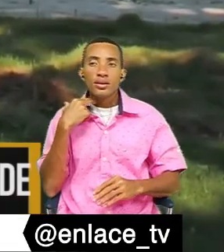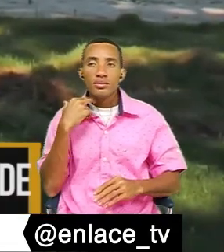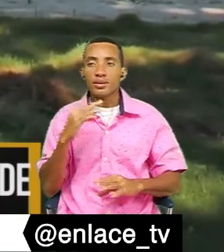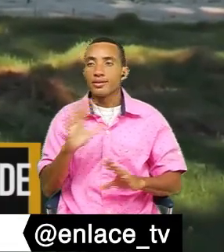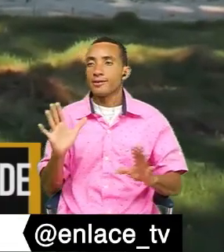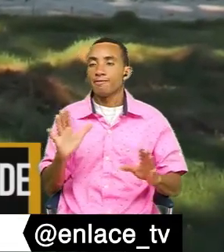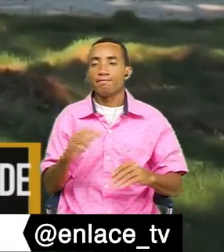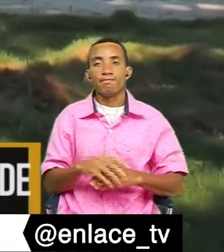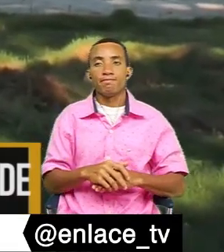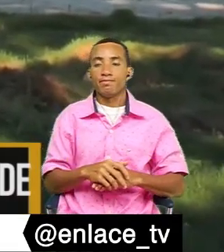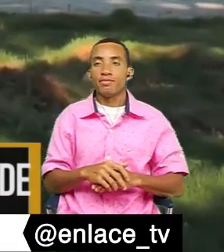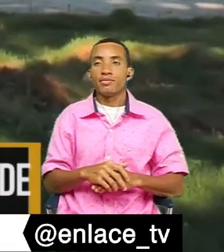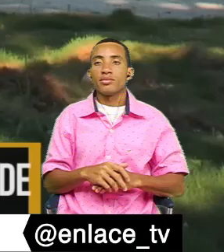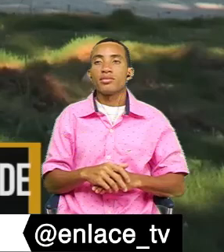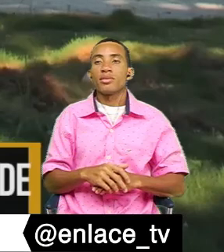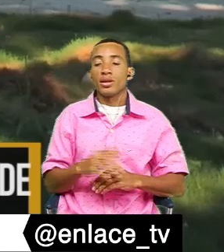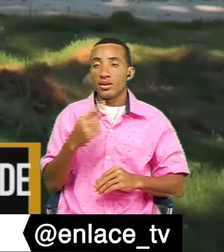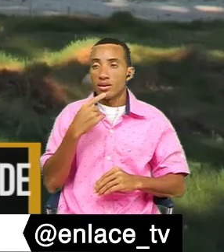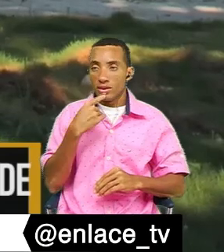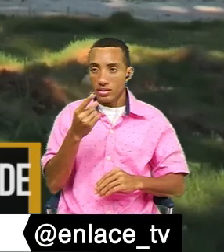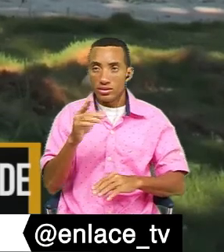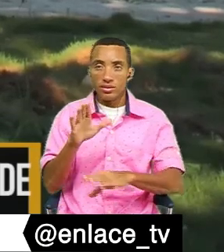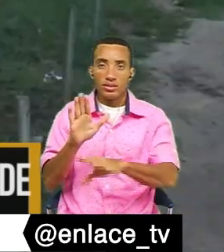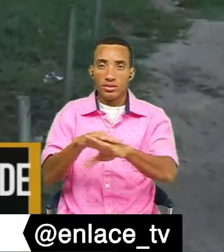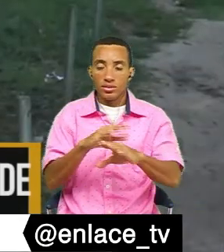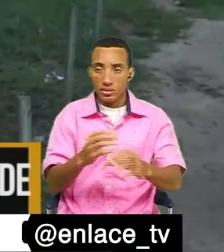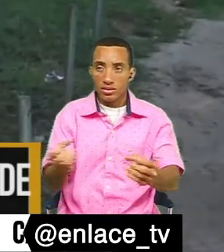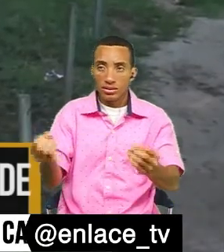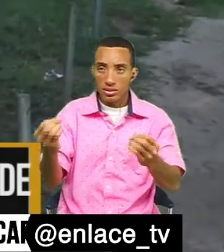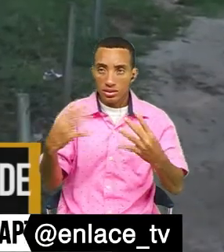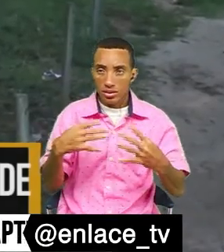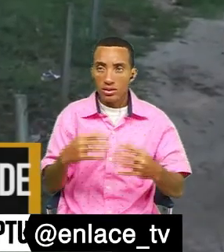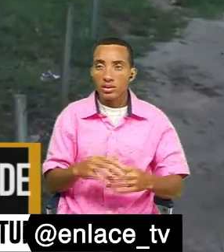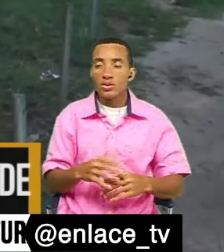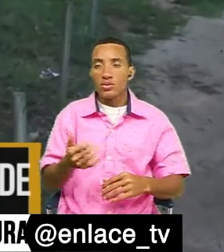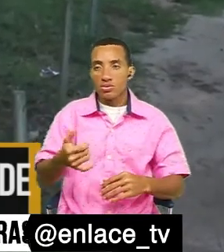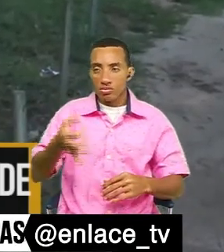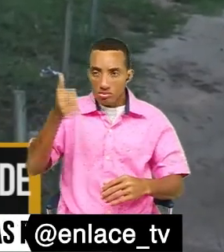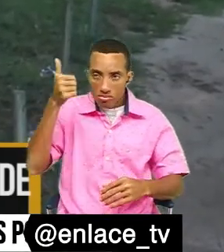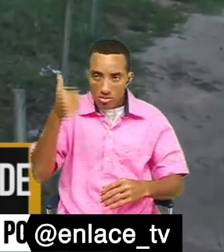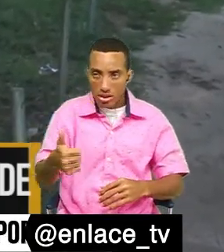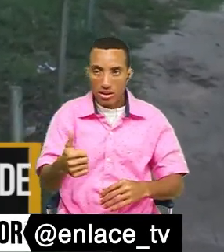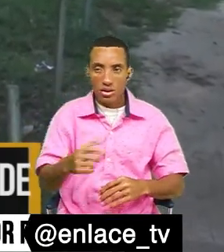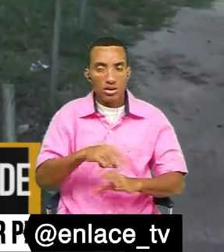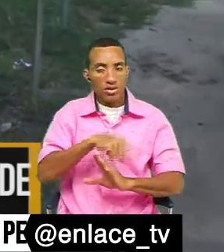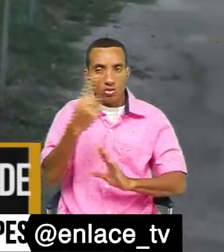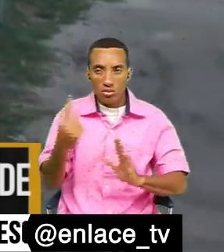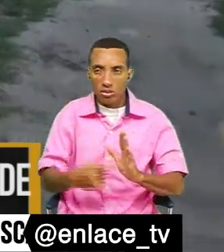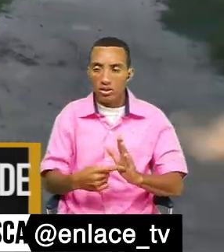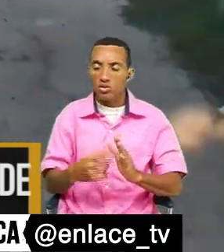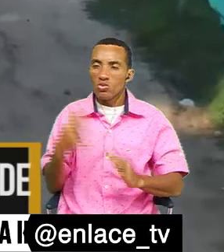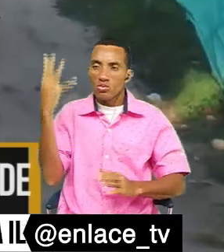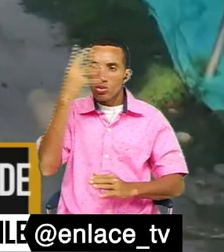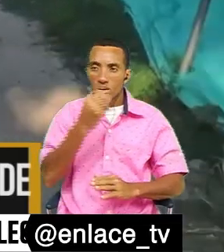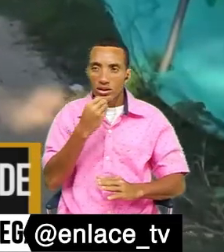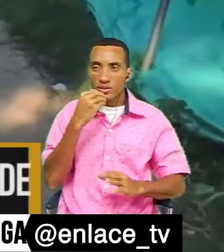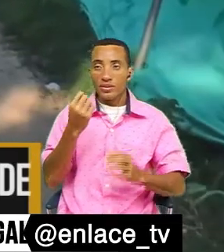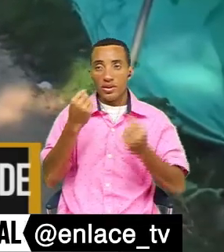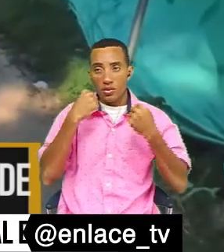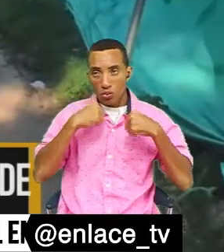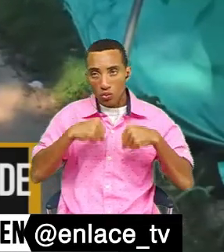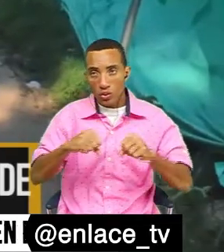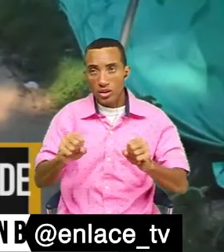mal. Entonces, yo lo que le he dicho, si nos lo van a entregar, que nos lo entregue muy bien, completo, bonito. Están haciendo un esfuerzo. Si lo